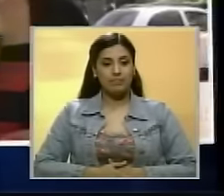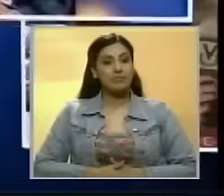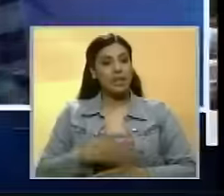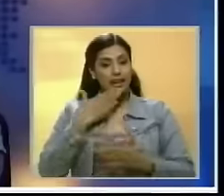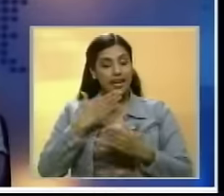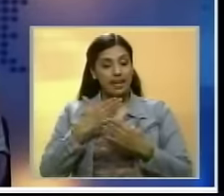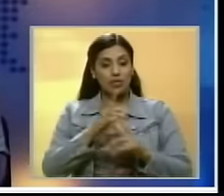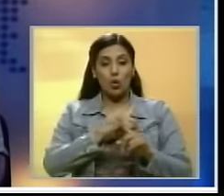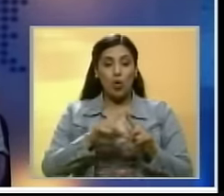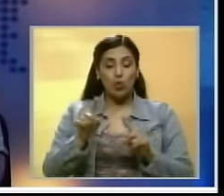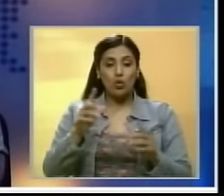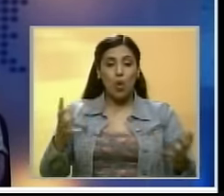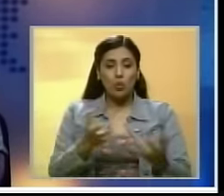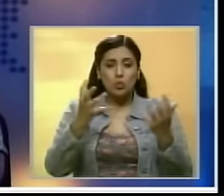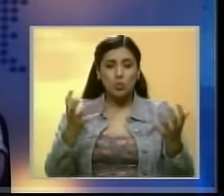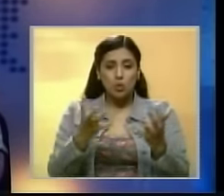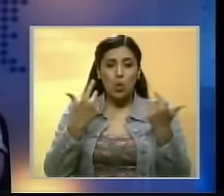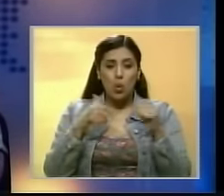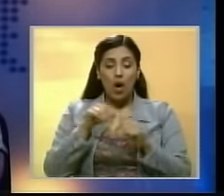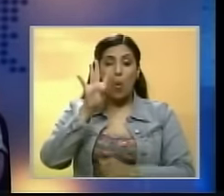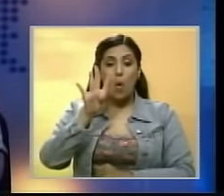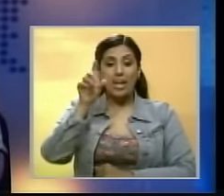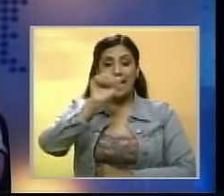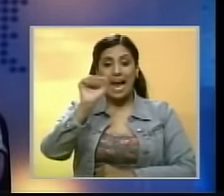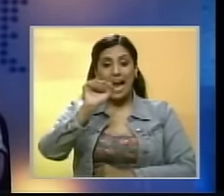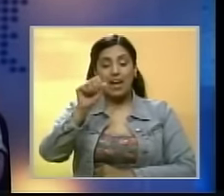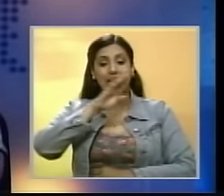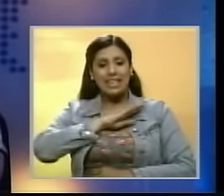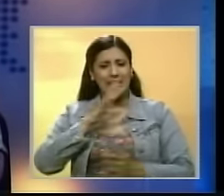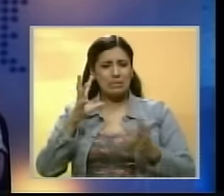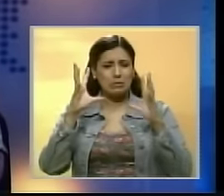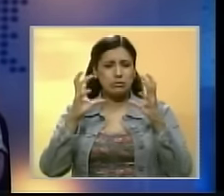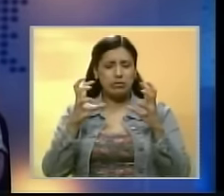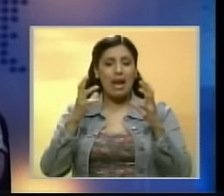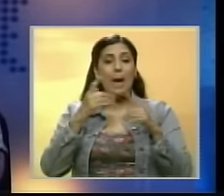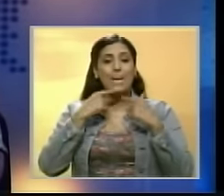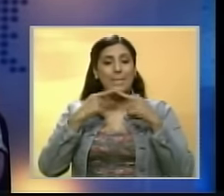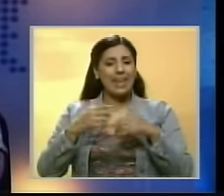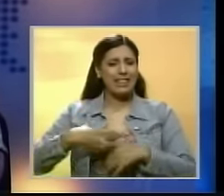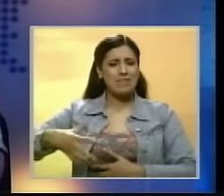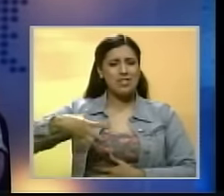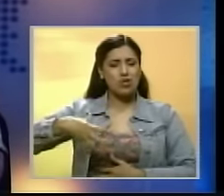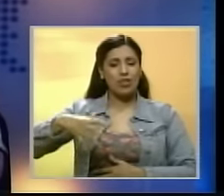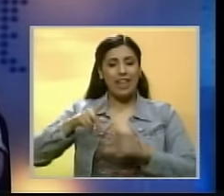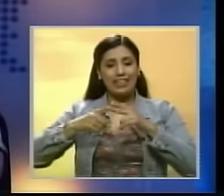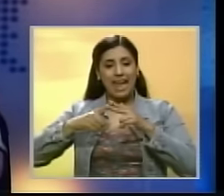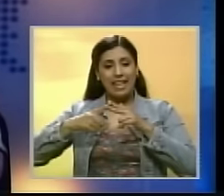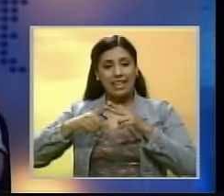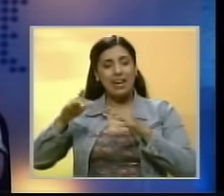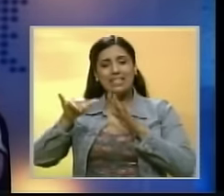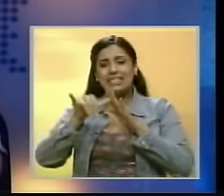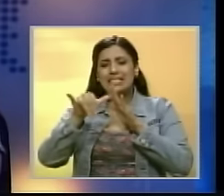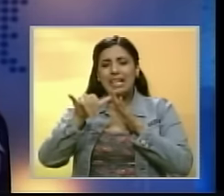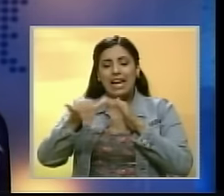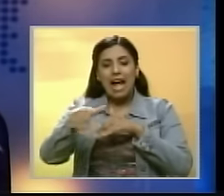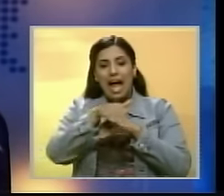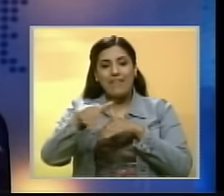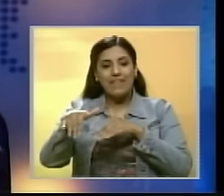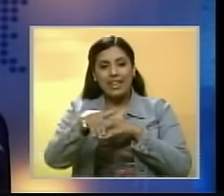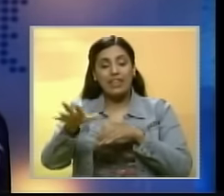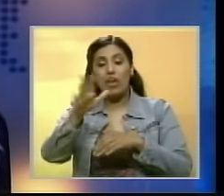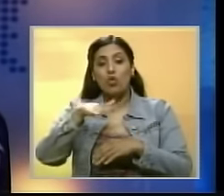Gracias Fabiola un incendio causó que cuatro vehículos resultaran calcinado generando pérdidas millonarias en un taller mecánico a pocos metros en la avenida Las